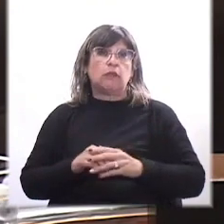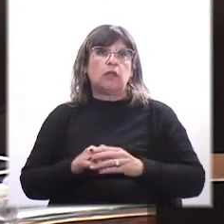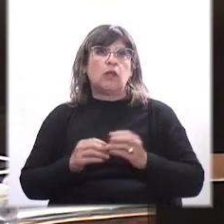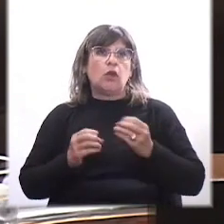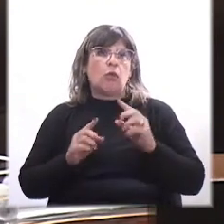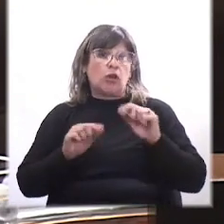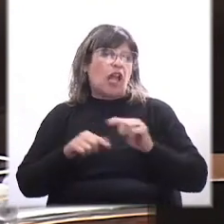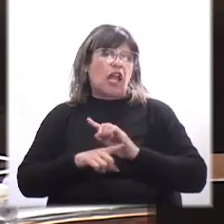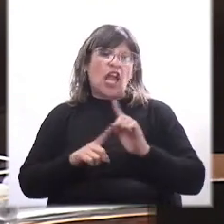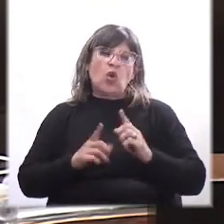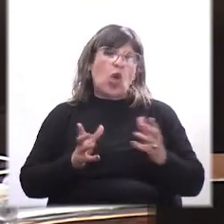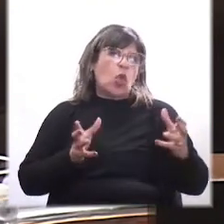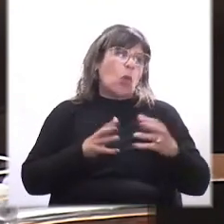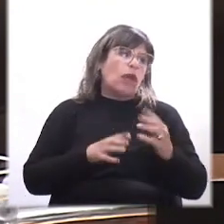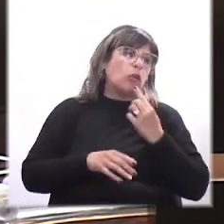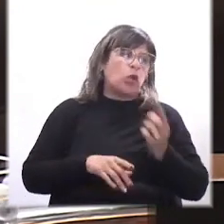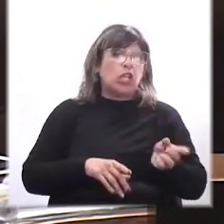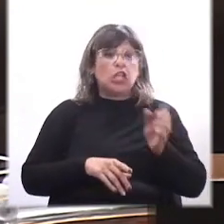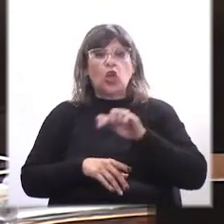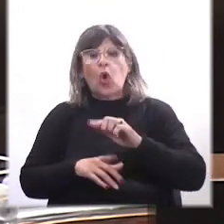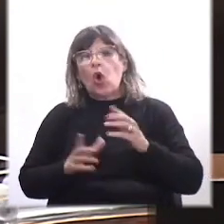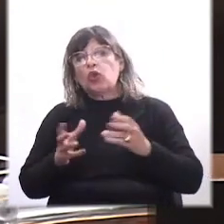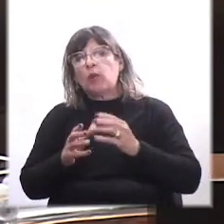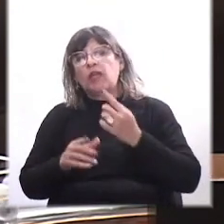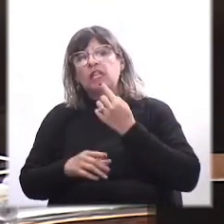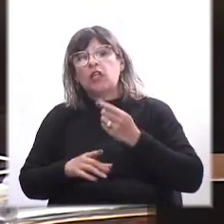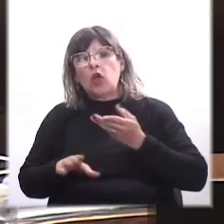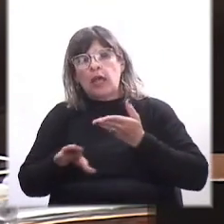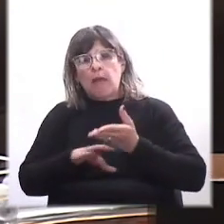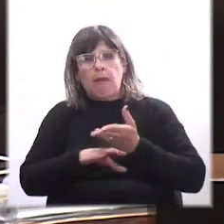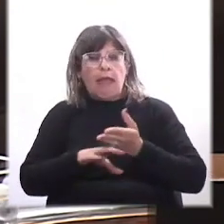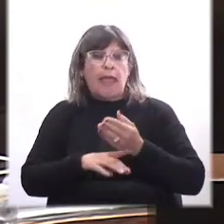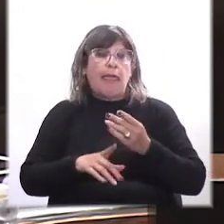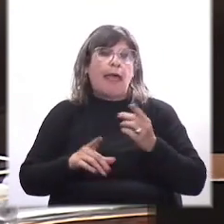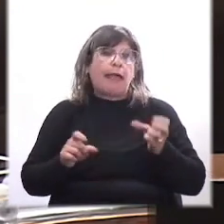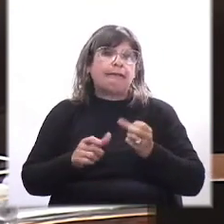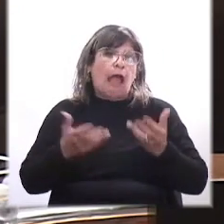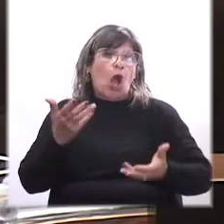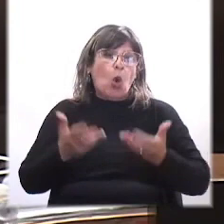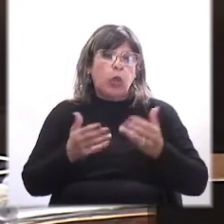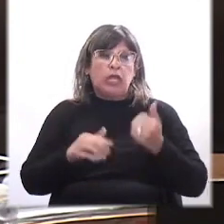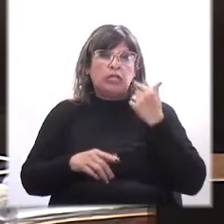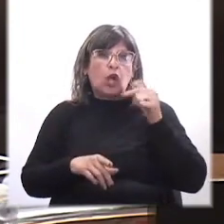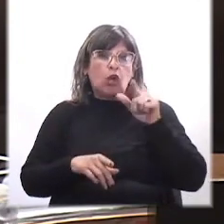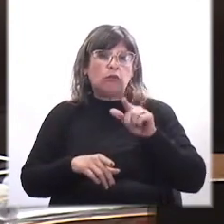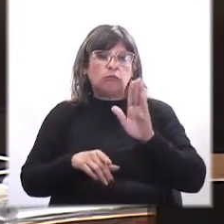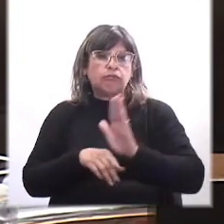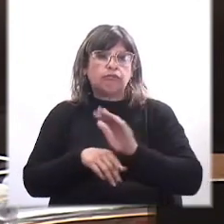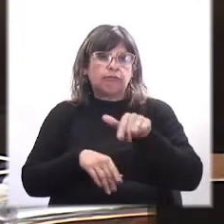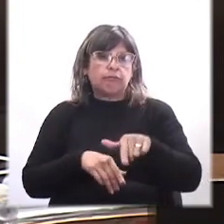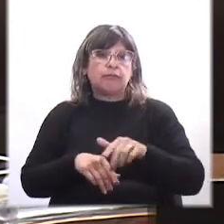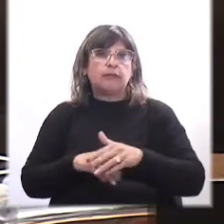no es de un partido o de otro que pide que se haga justicia con este tipo de